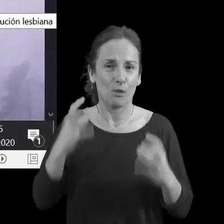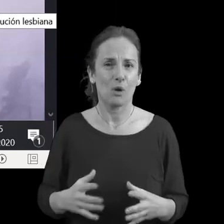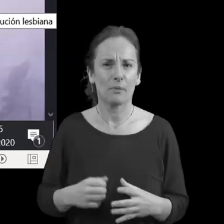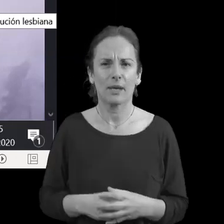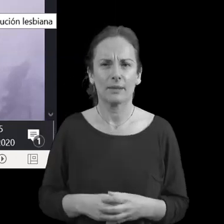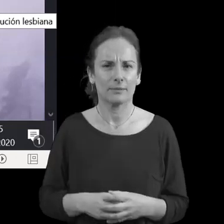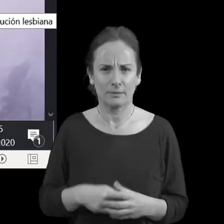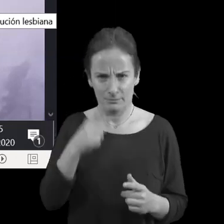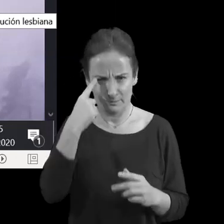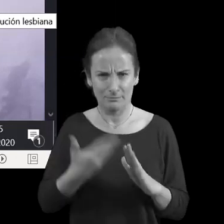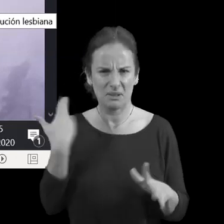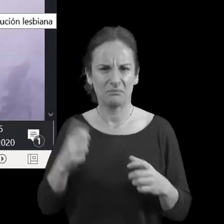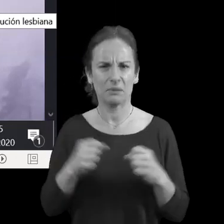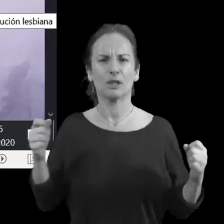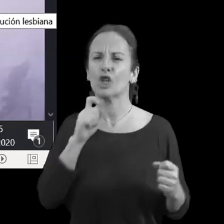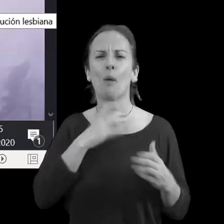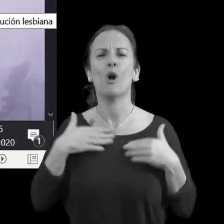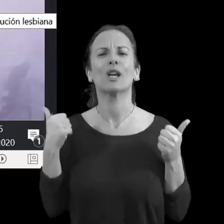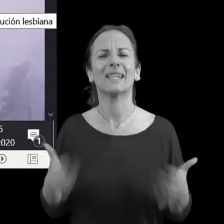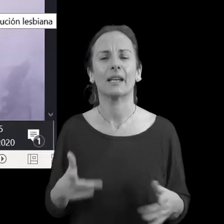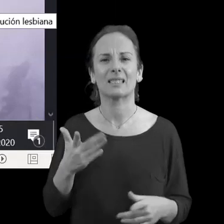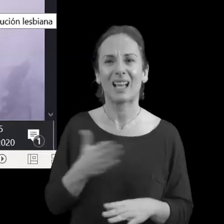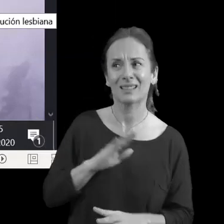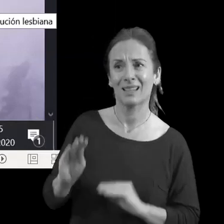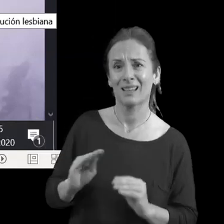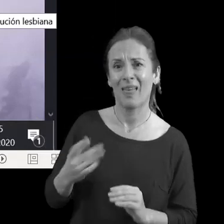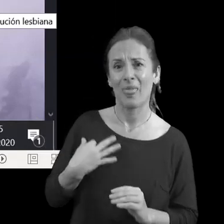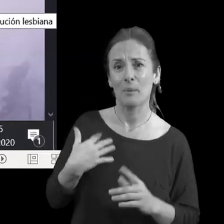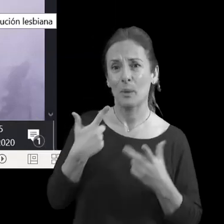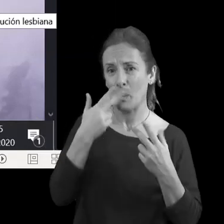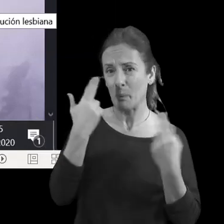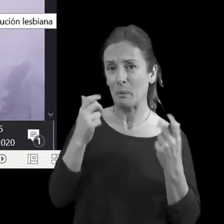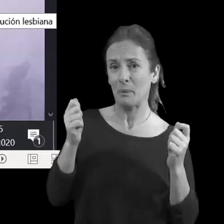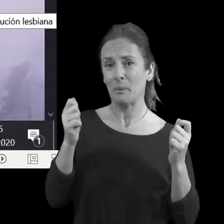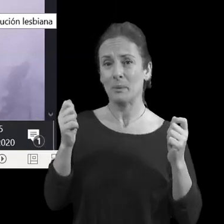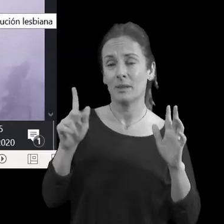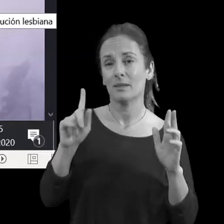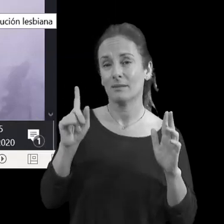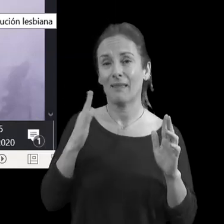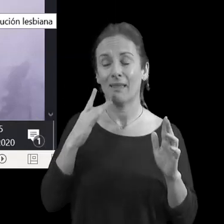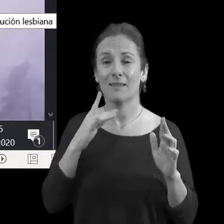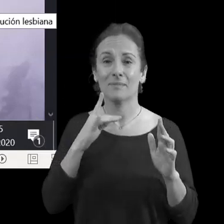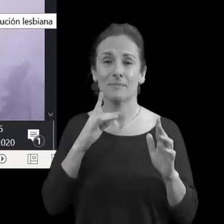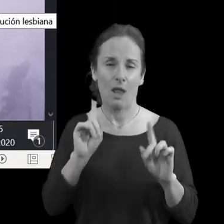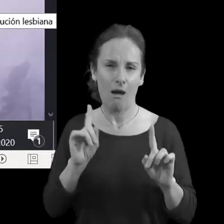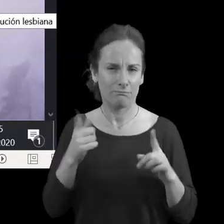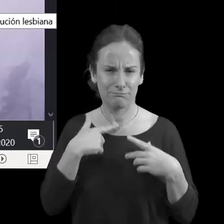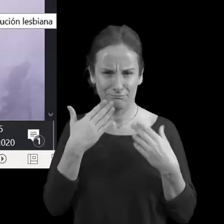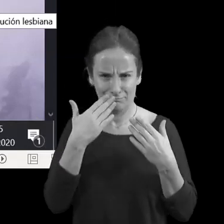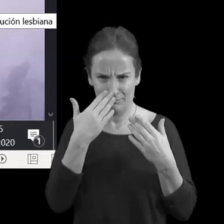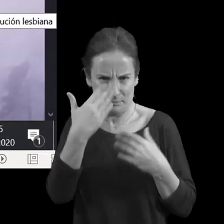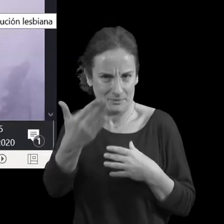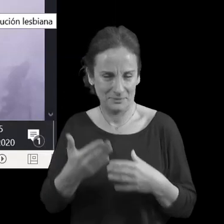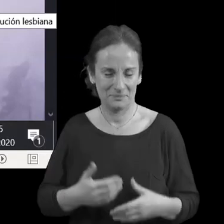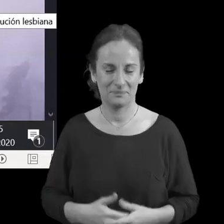y como a ti te parezca, ¿no? Bueno, un poco la cuestión del